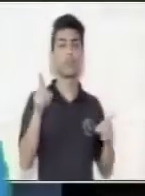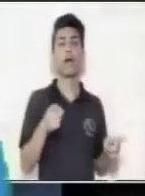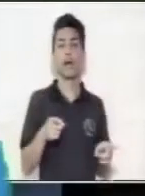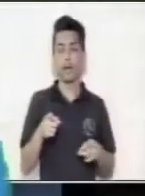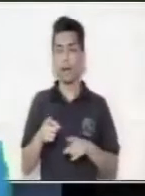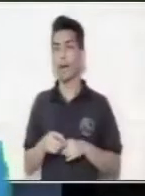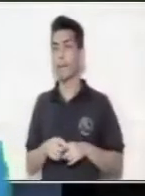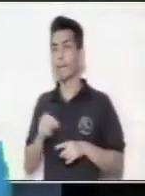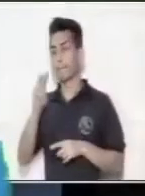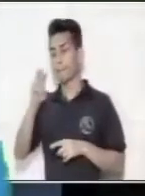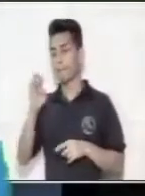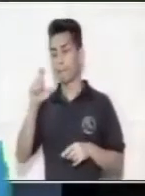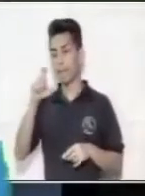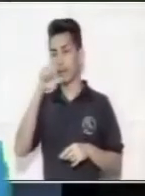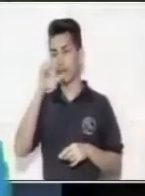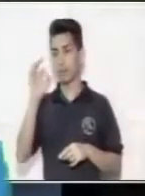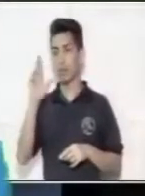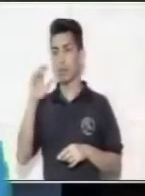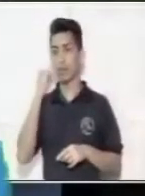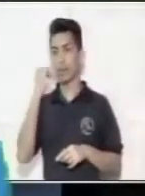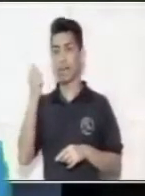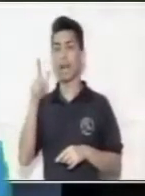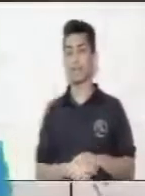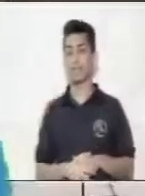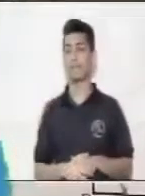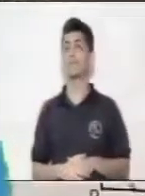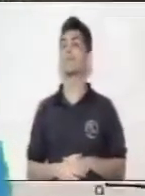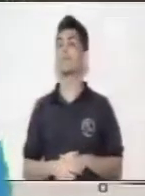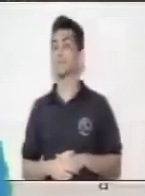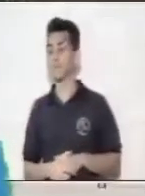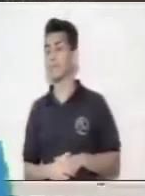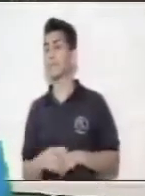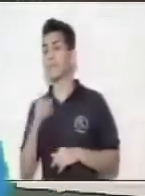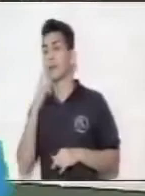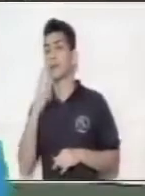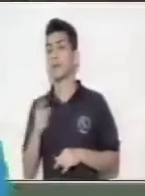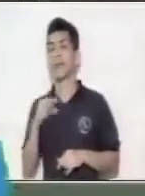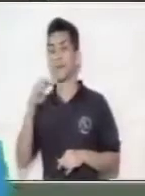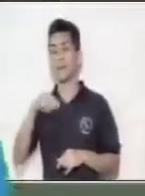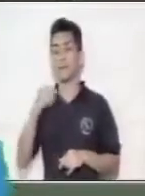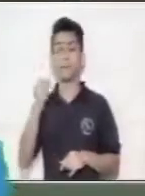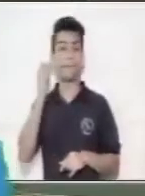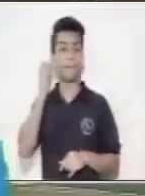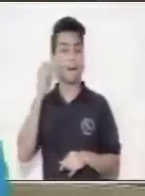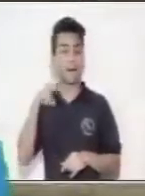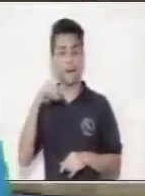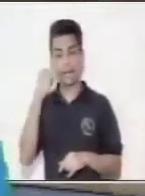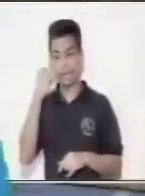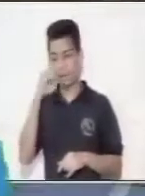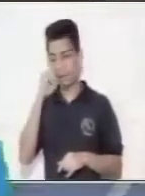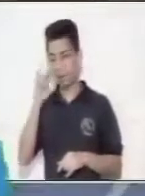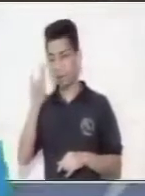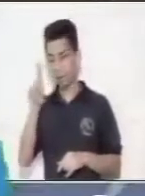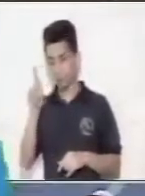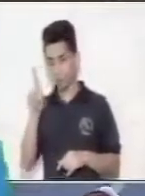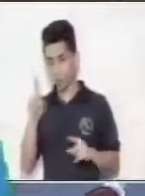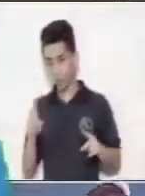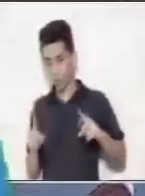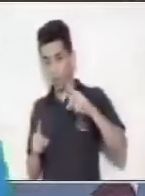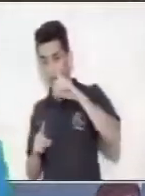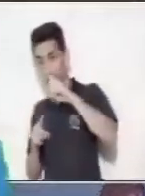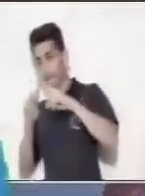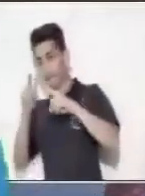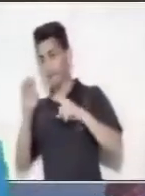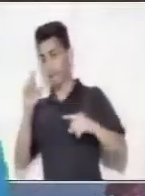magnitudes vectoriales es así. Magnitudes vectoriales existen únicamente